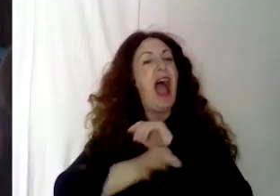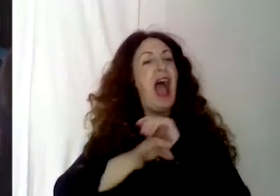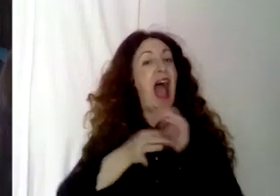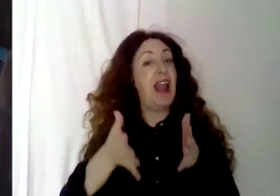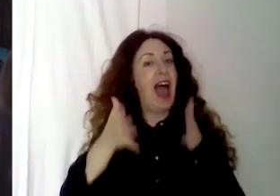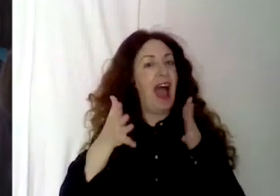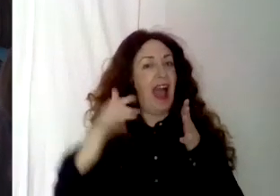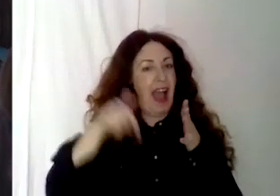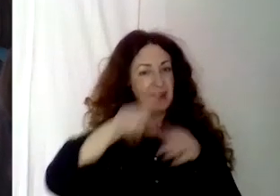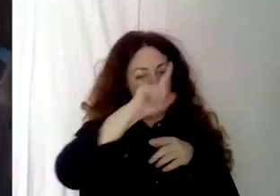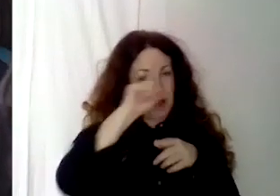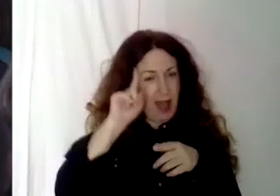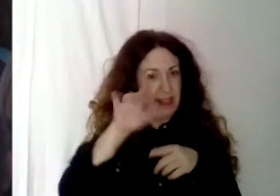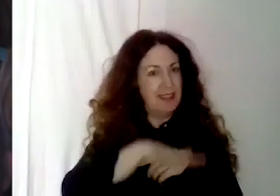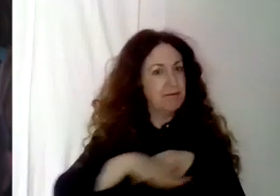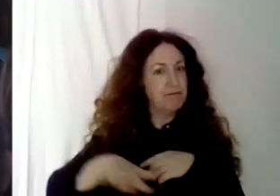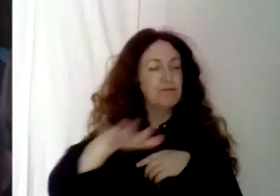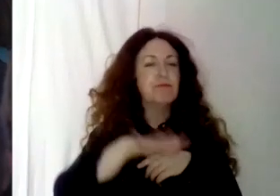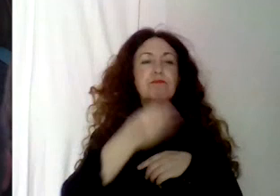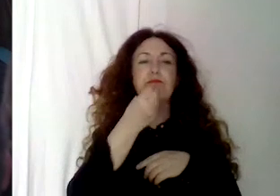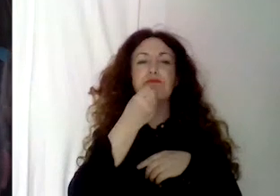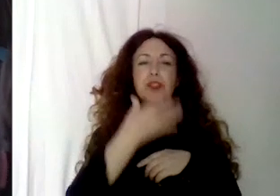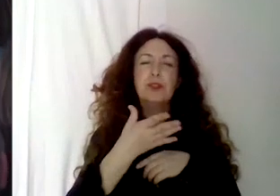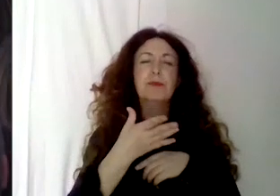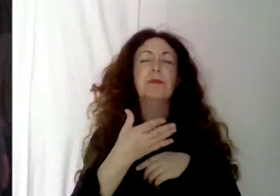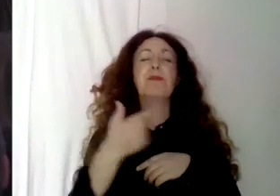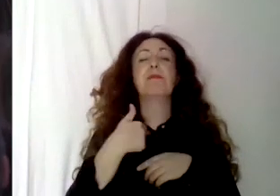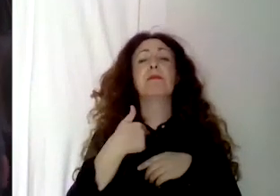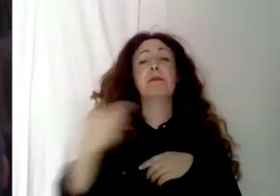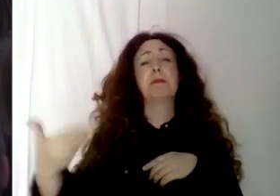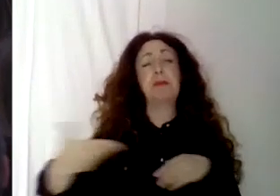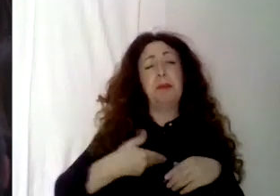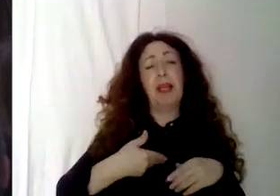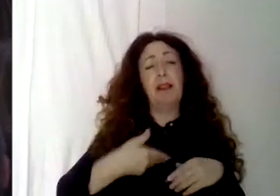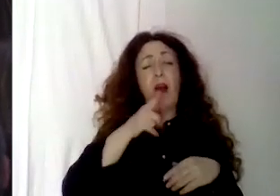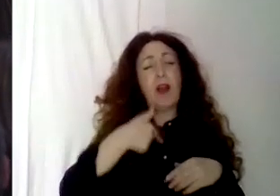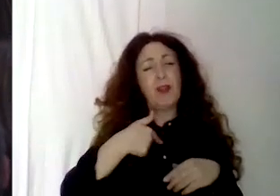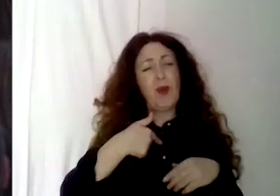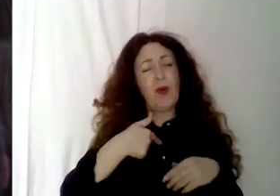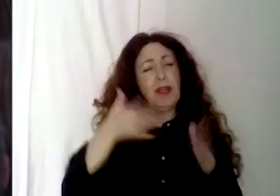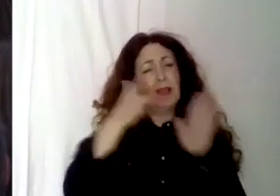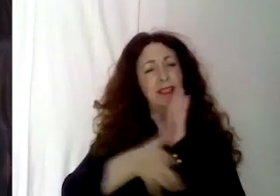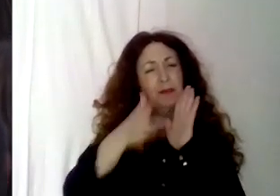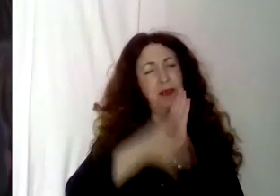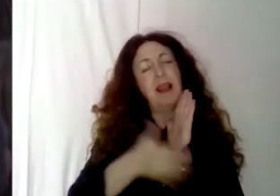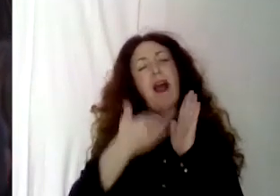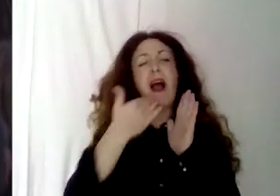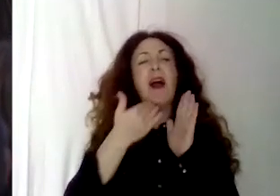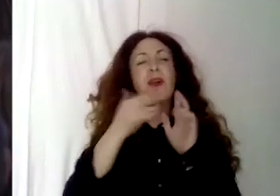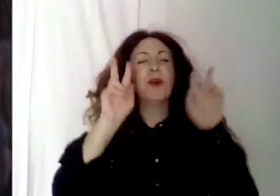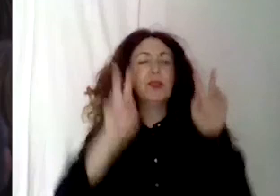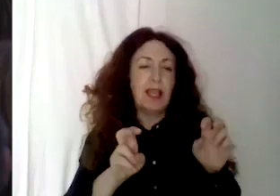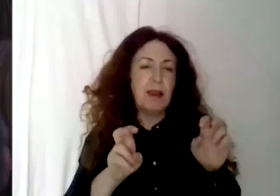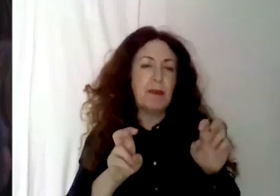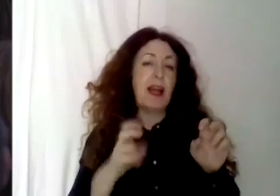indague algo sobre la figura de estos tres personajes, un pintor, un